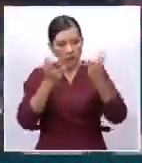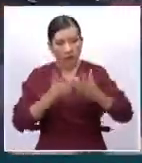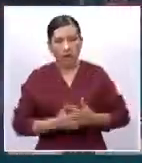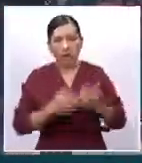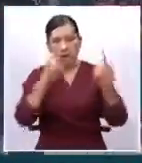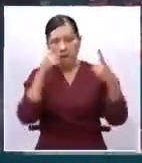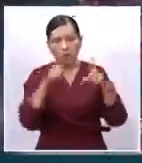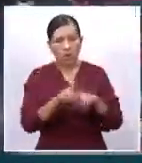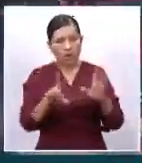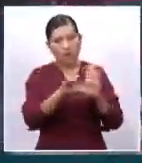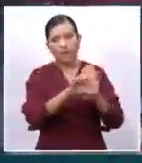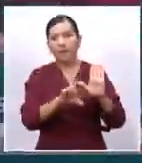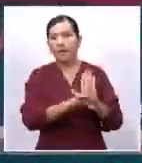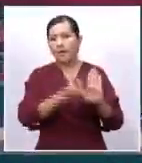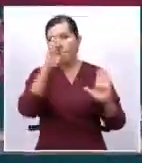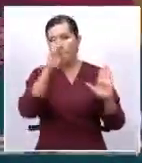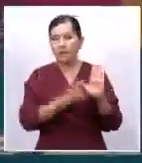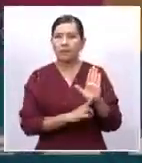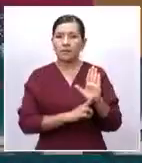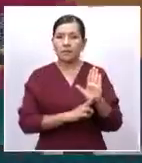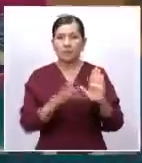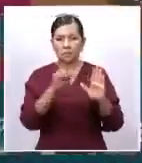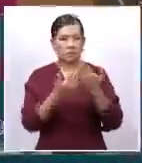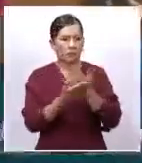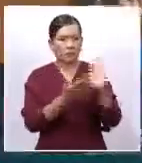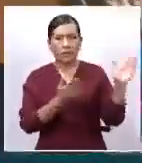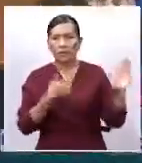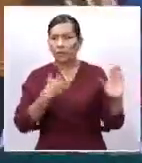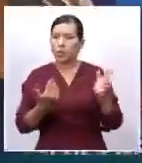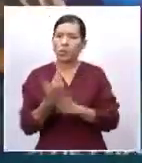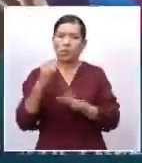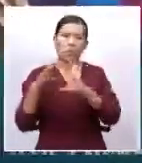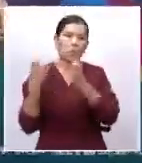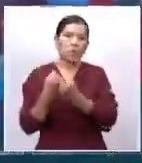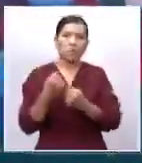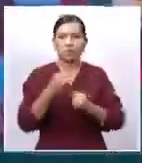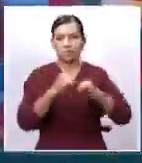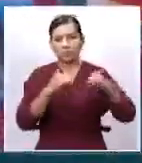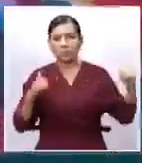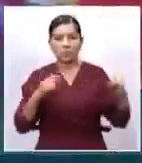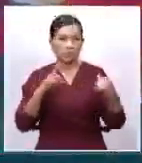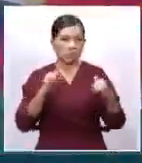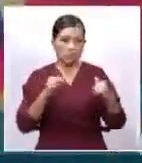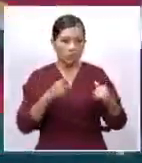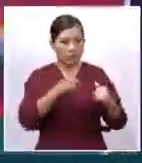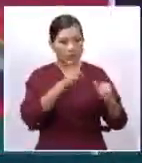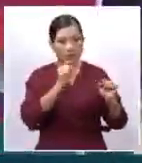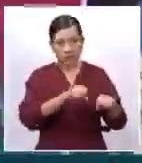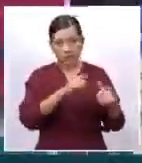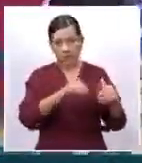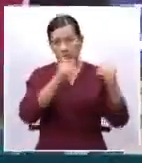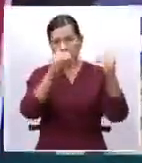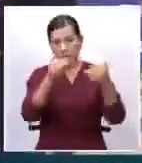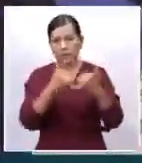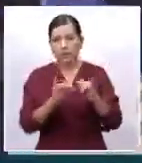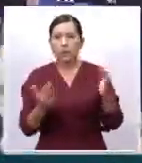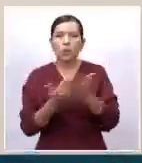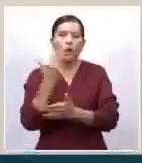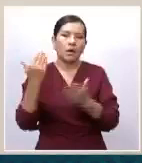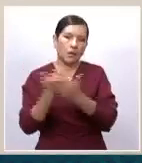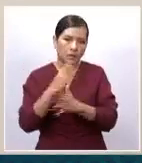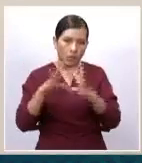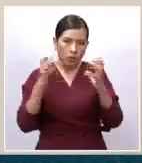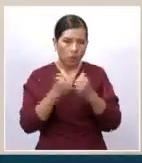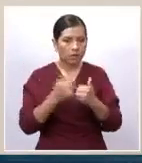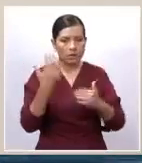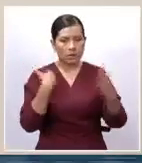que consensuar, tienen plazo establecido, tienen un plazo conforme a sus estatutos, ¿no? Nos dice ahí en